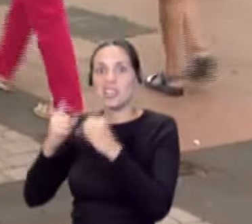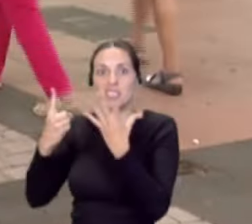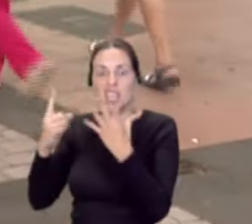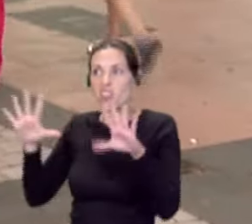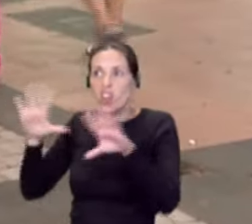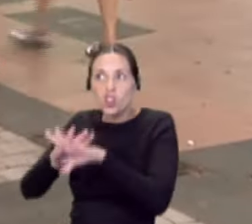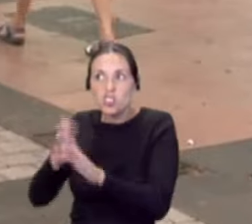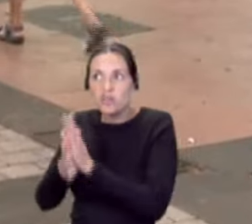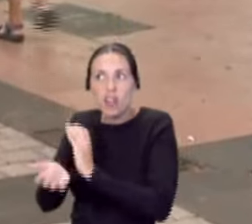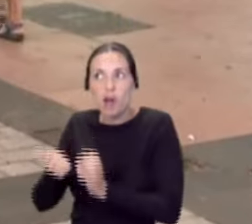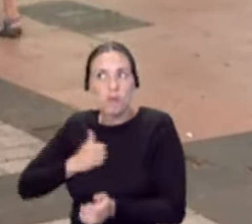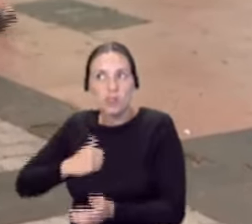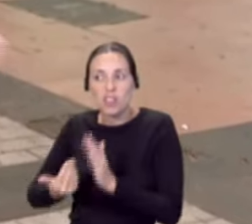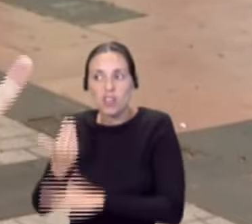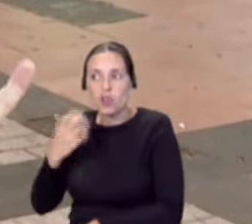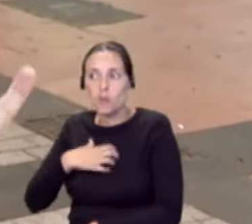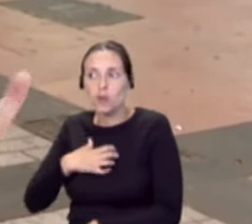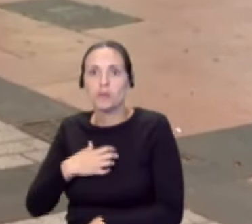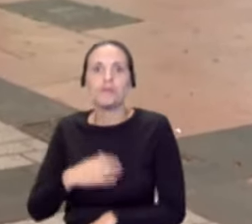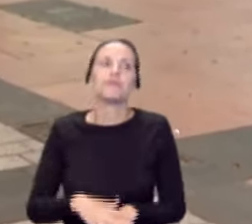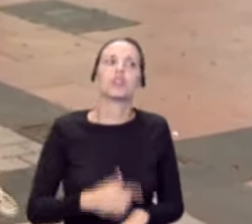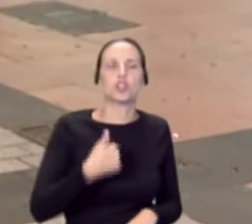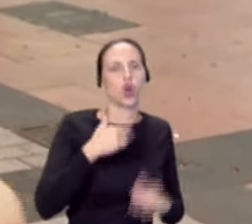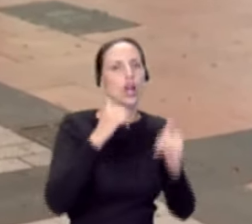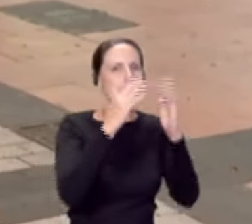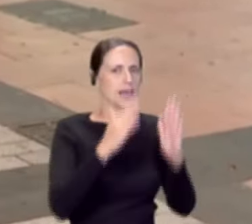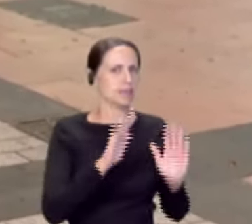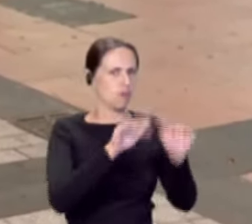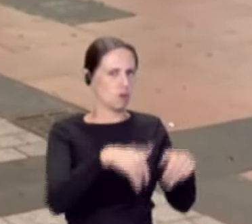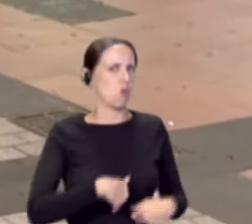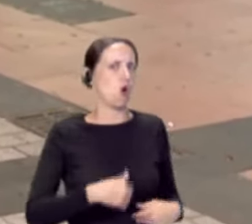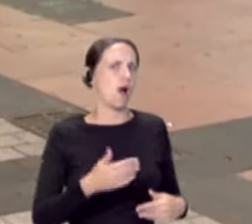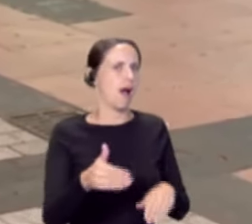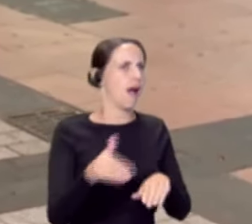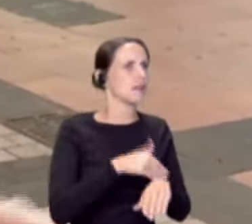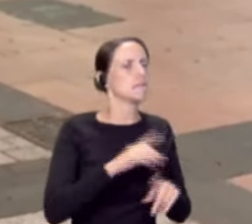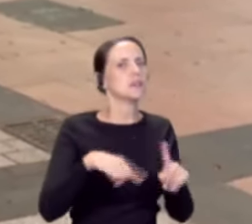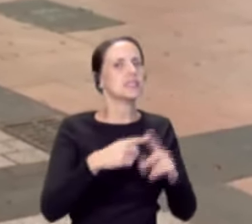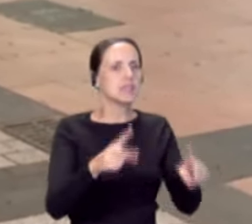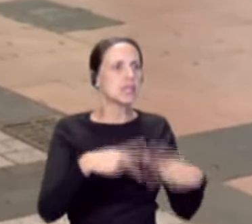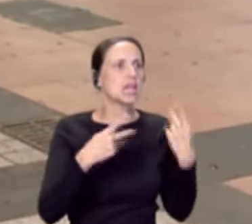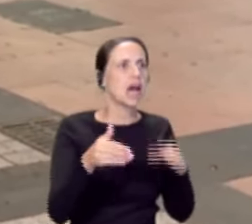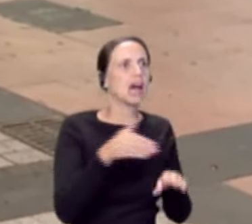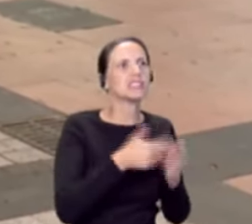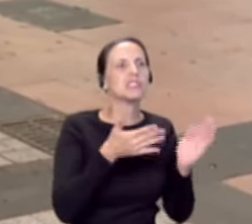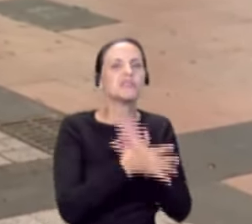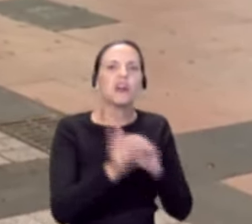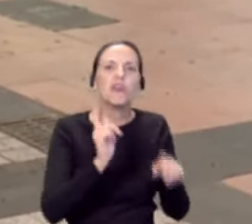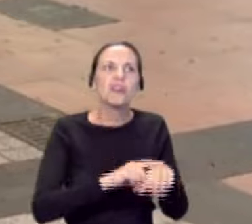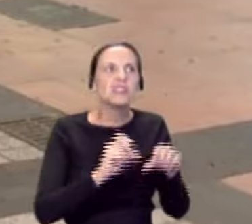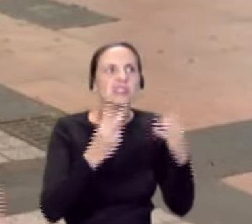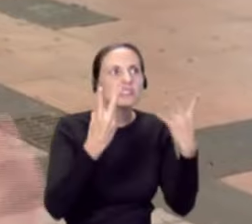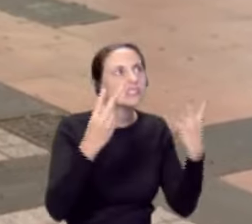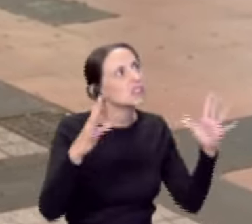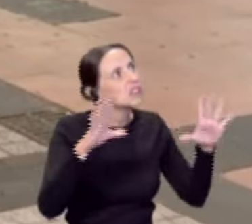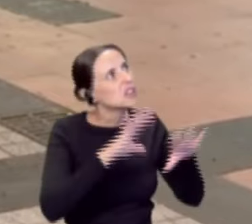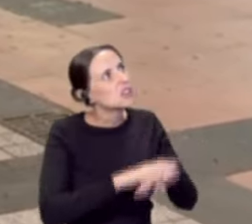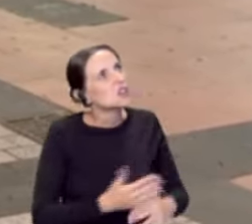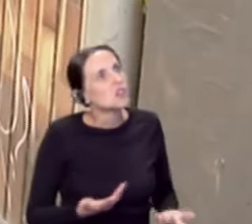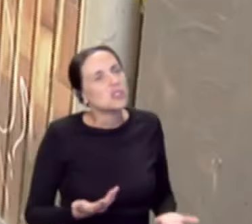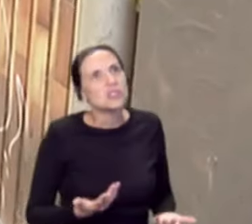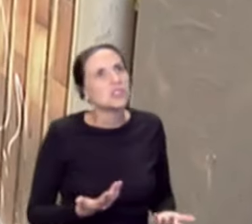Recogerte antes, cenas antes, eso sí me pasa a mí. Que a lo mejor te ves en casa pues a las 7 ya es de noche, pues oye, parece que sales corriendo